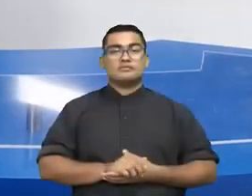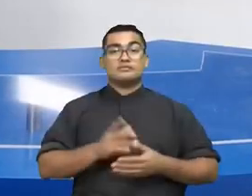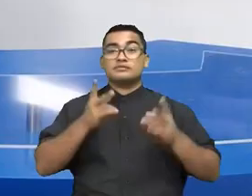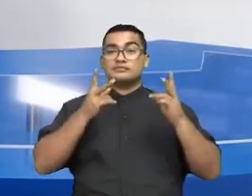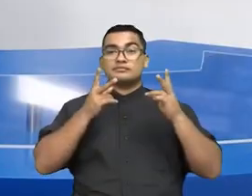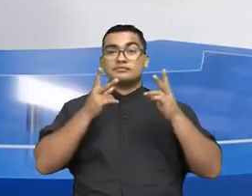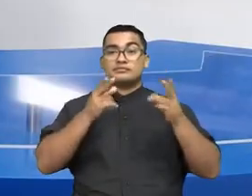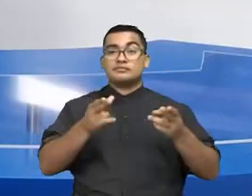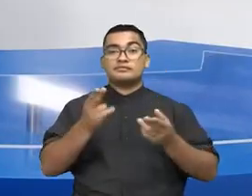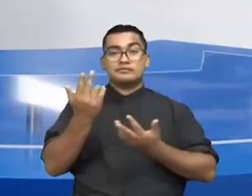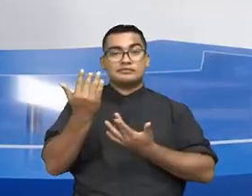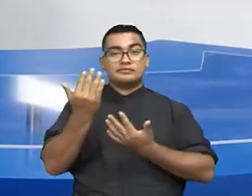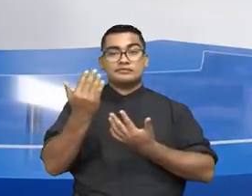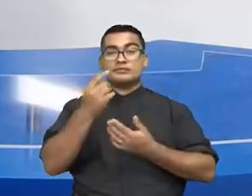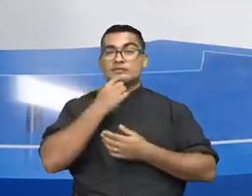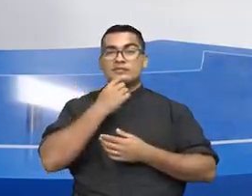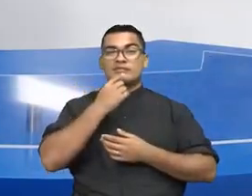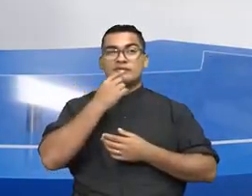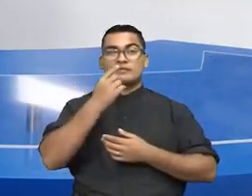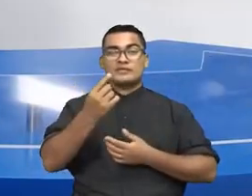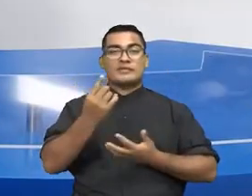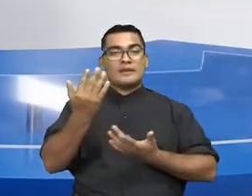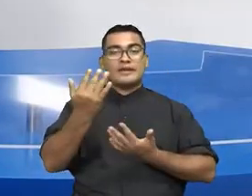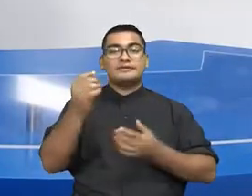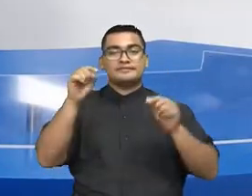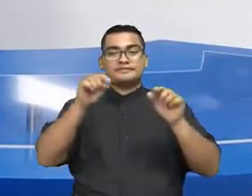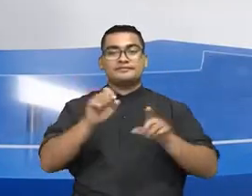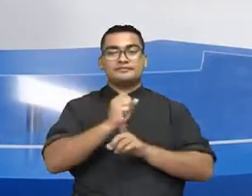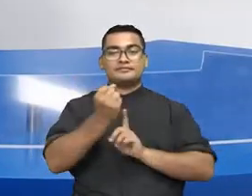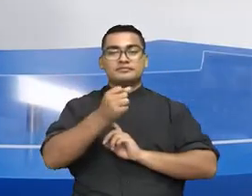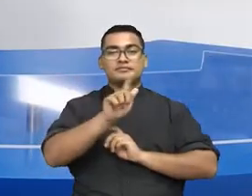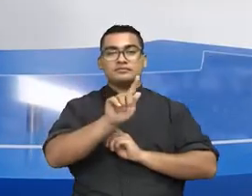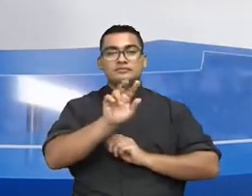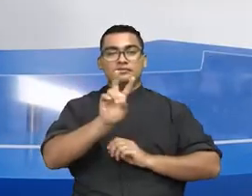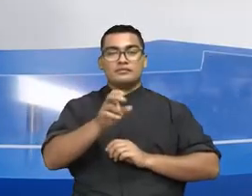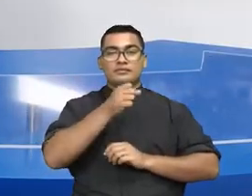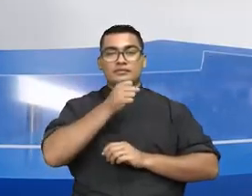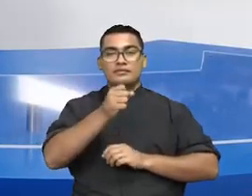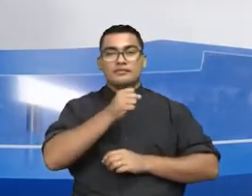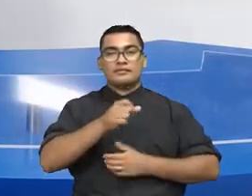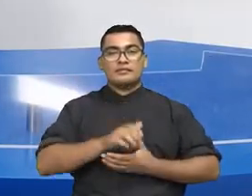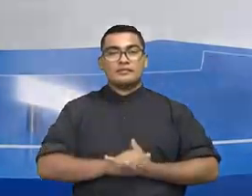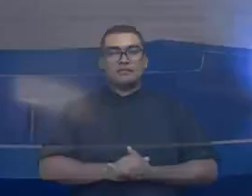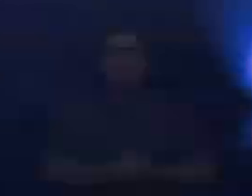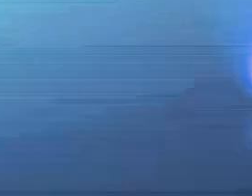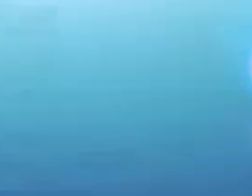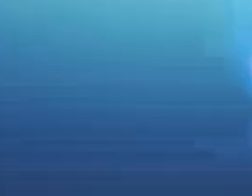Hacemos nuestro último corte informativo. En breve regresamos con más de Noticias Asamblea TV.